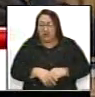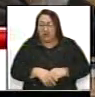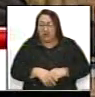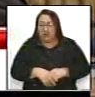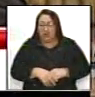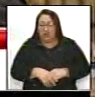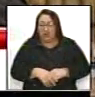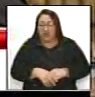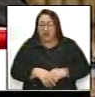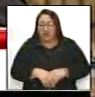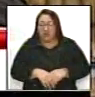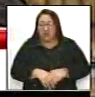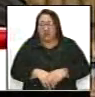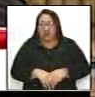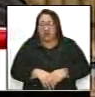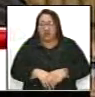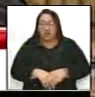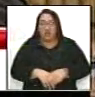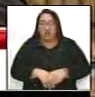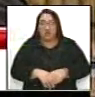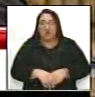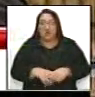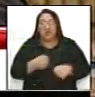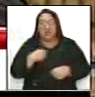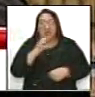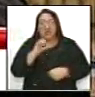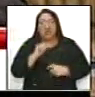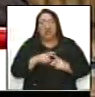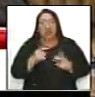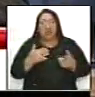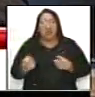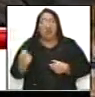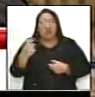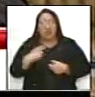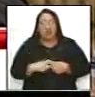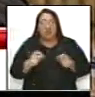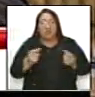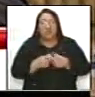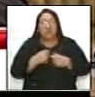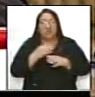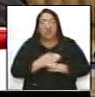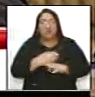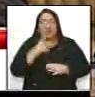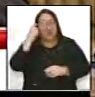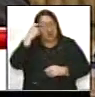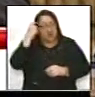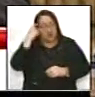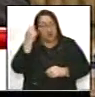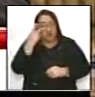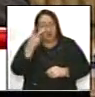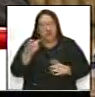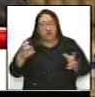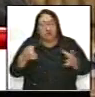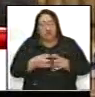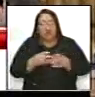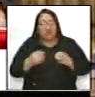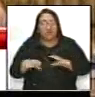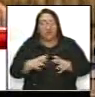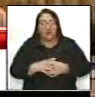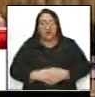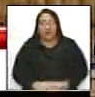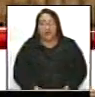una citación en la cual participe tanto la Comisión de Defensa como Inteligencia para ver qué cosa es lo que se